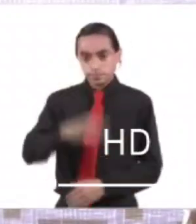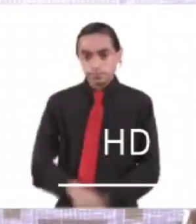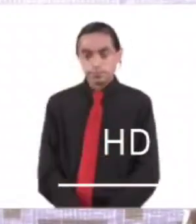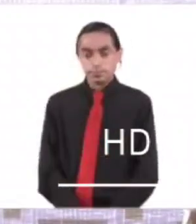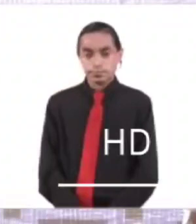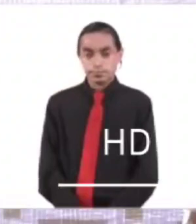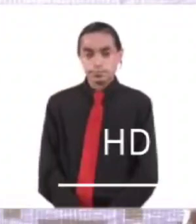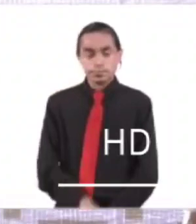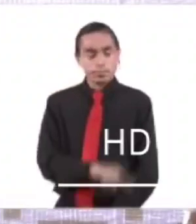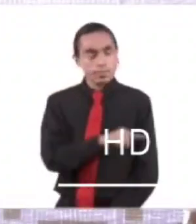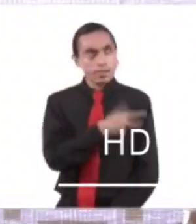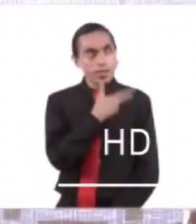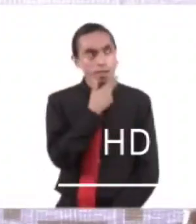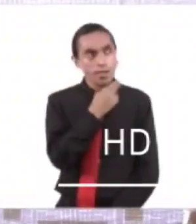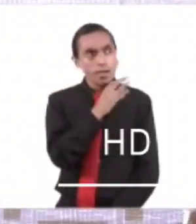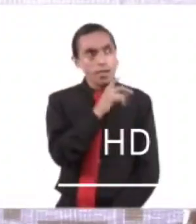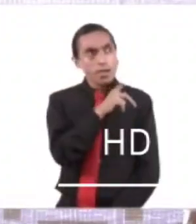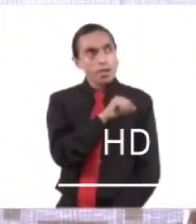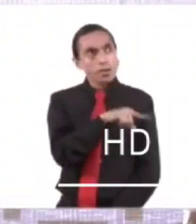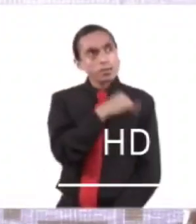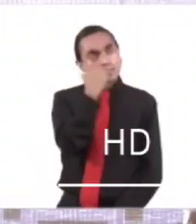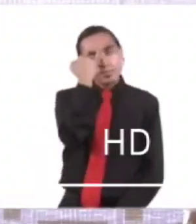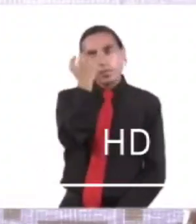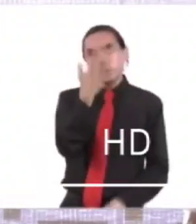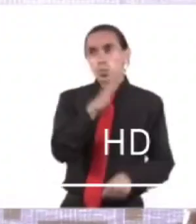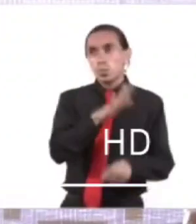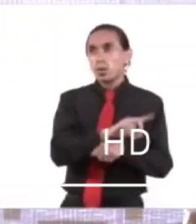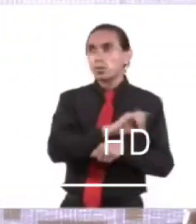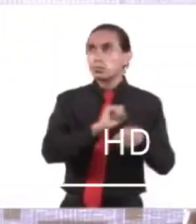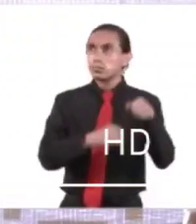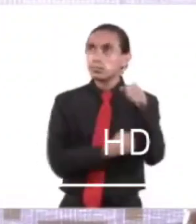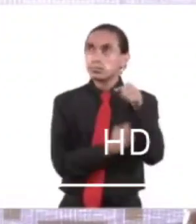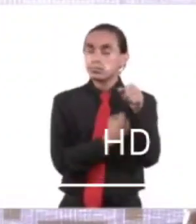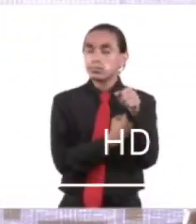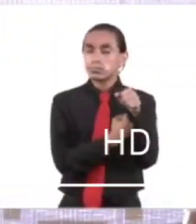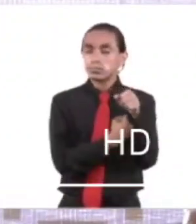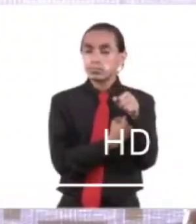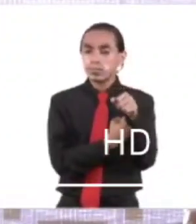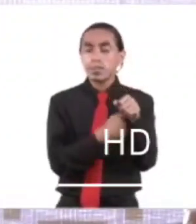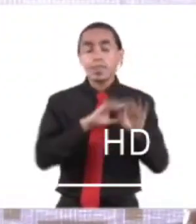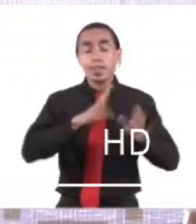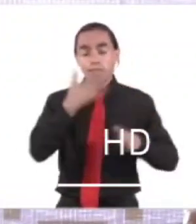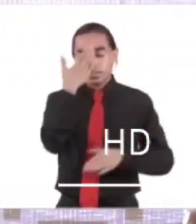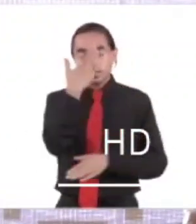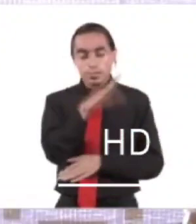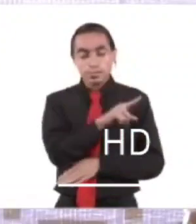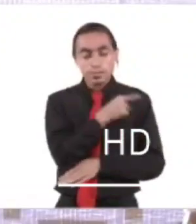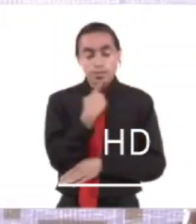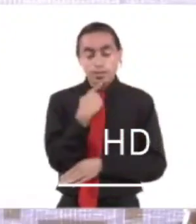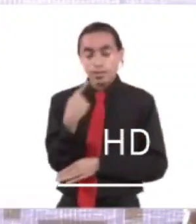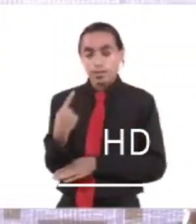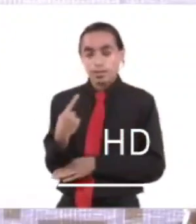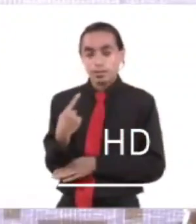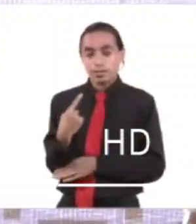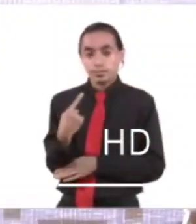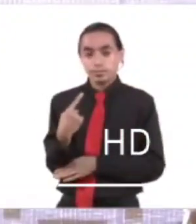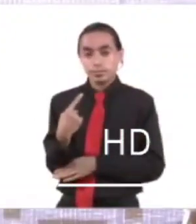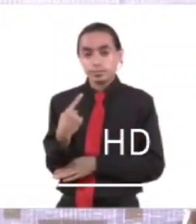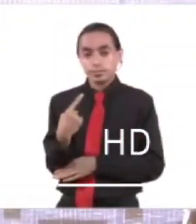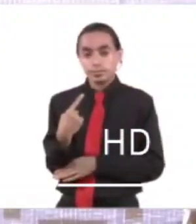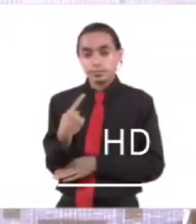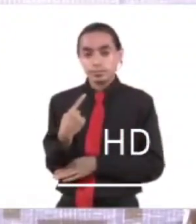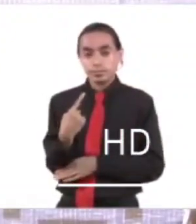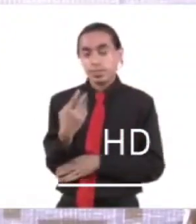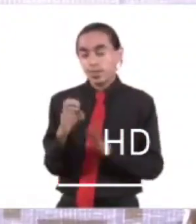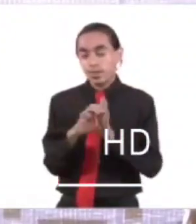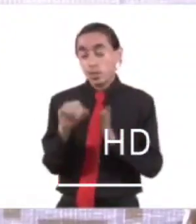habría dicho Monsiváis de los Pilares. Sabemos lo que dijo a propósito de otro